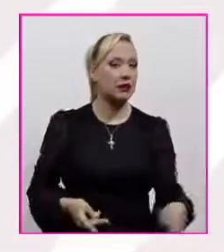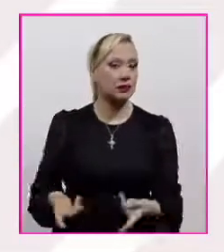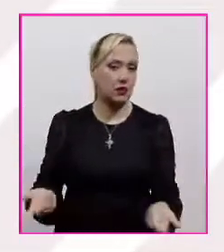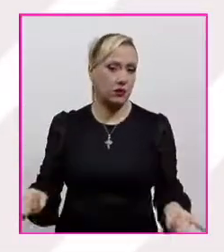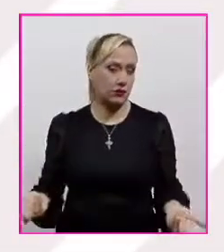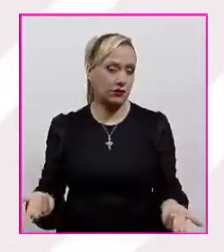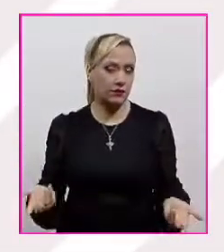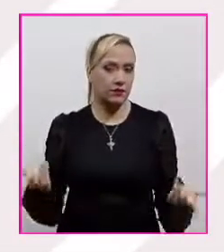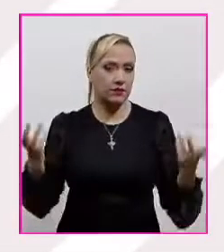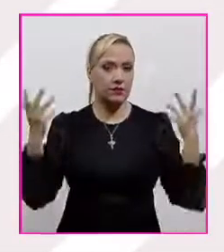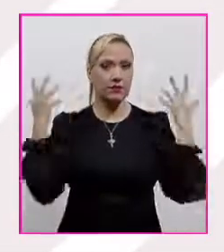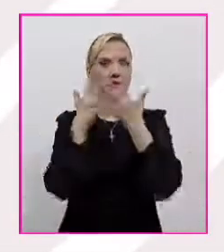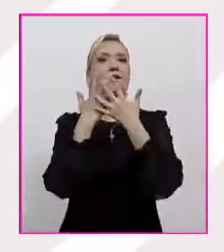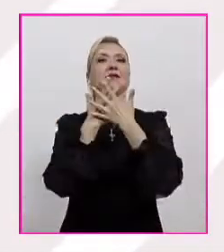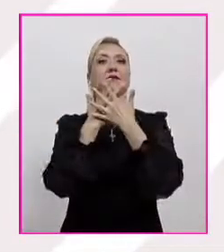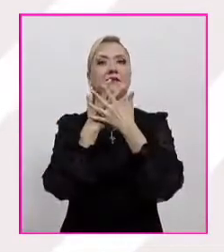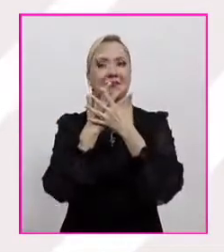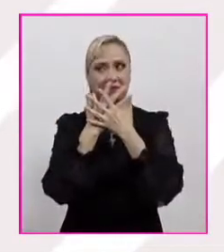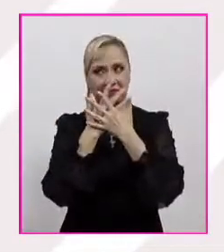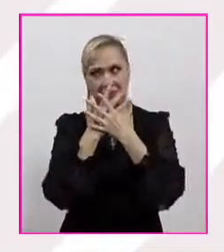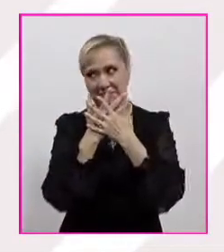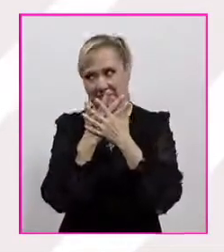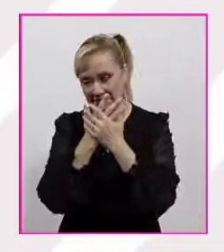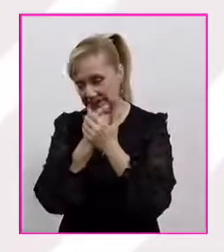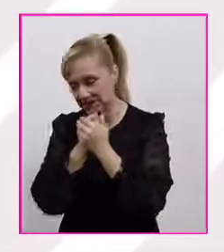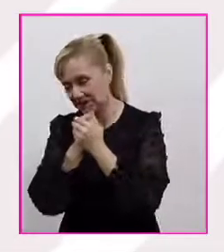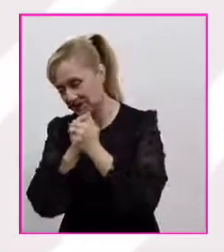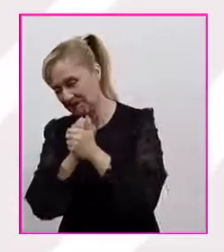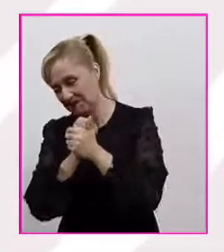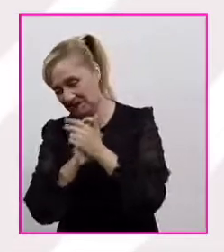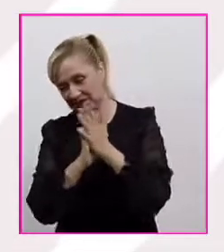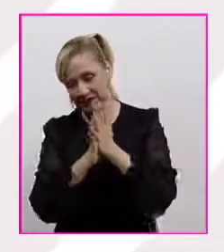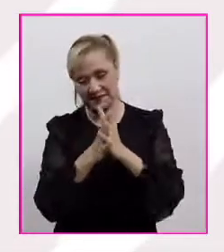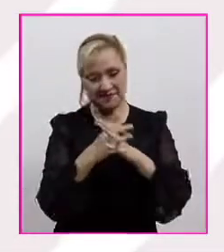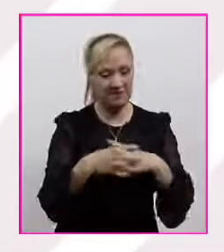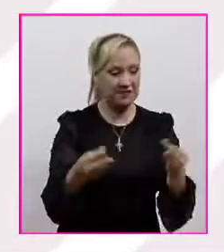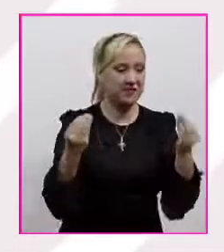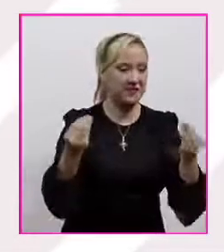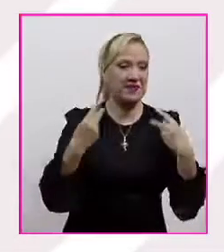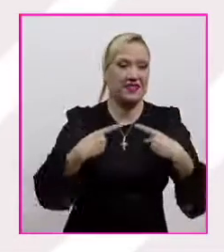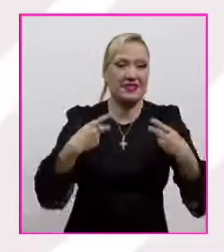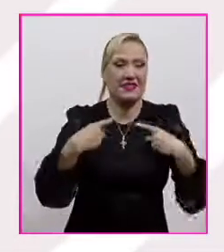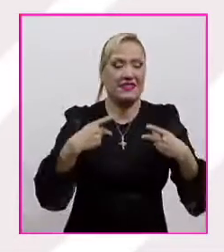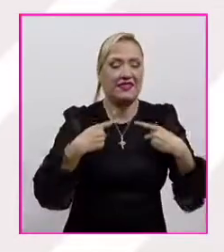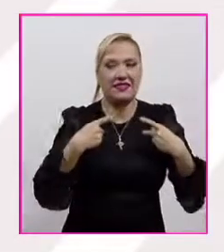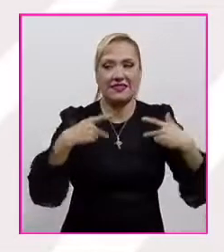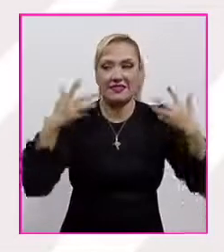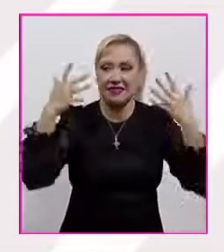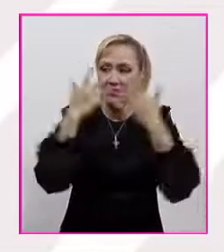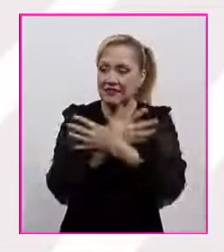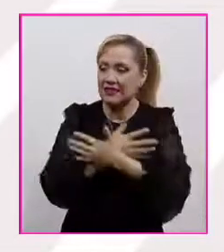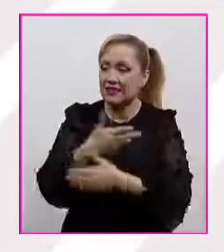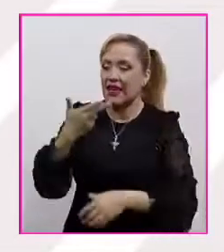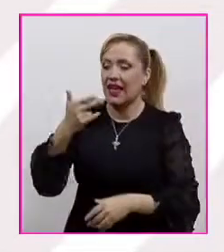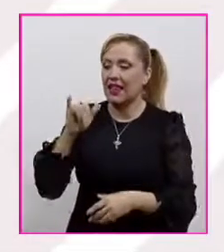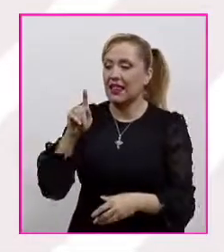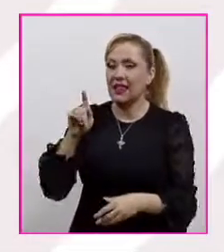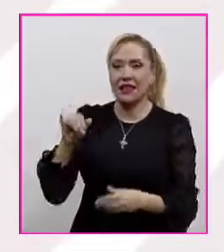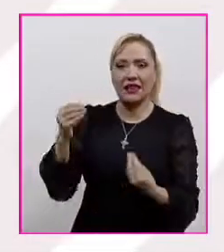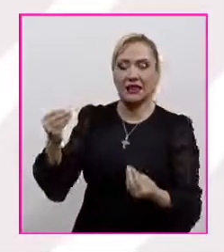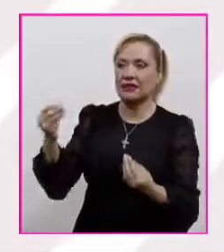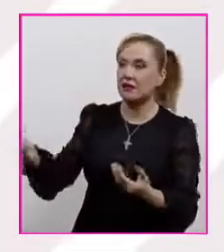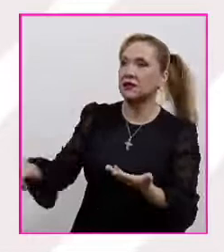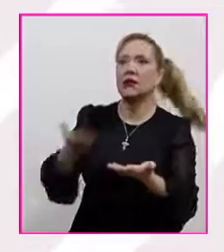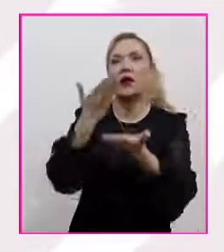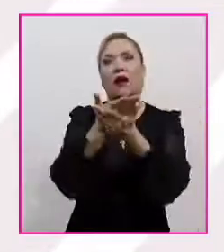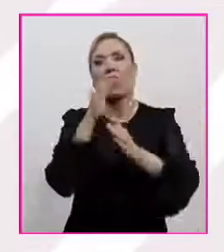estaban convencidos, que eran las autoridades de salud, que eran muchísimas las personas afrodescendientes haitianas que estaban exigiendo